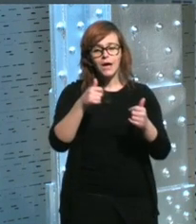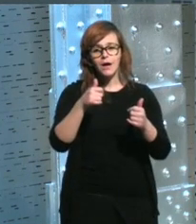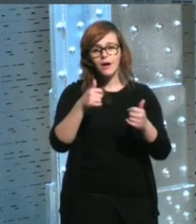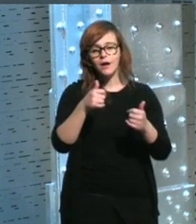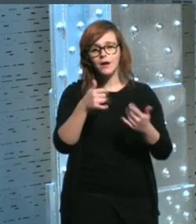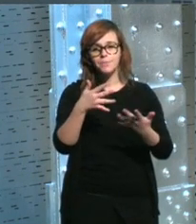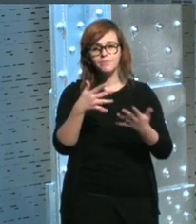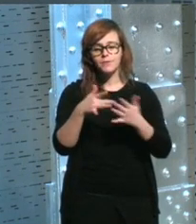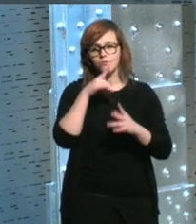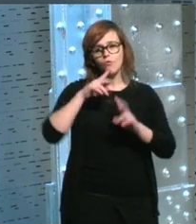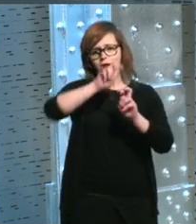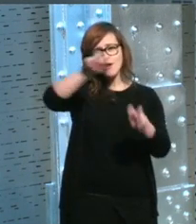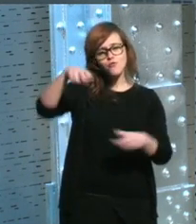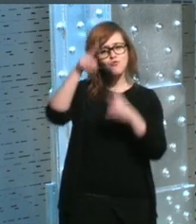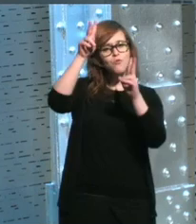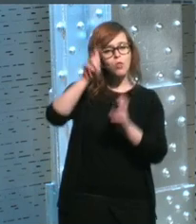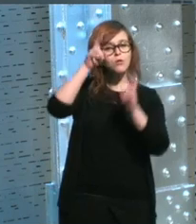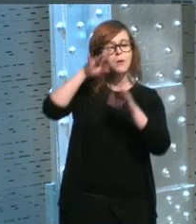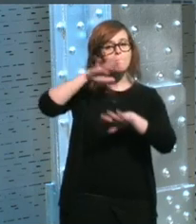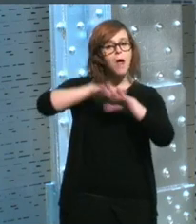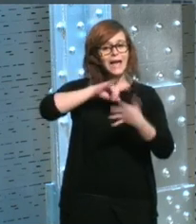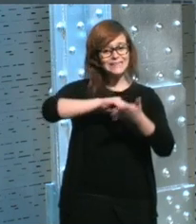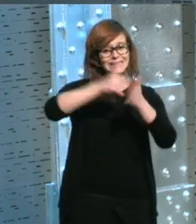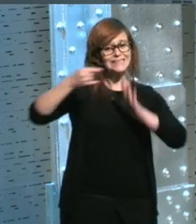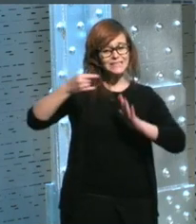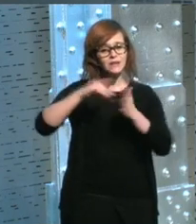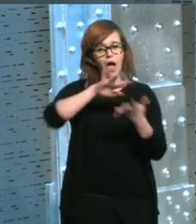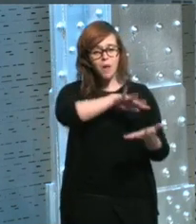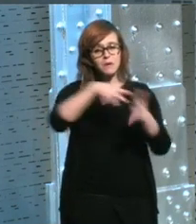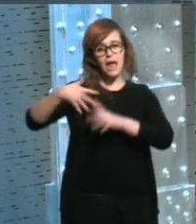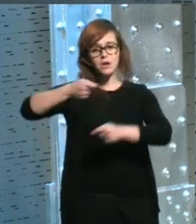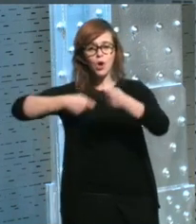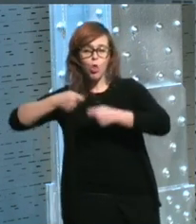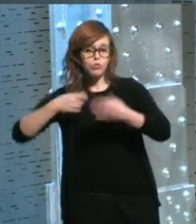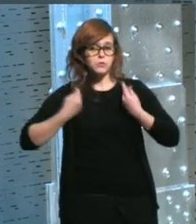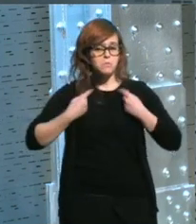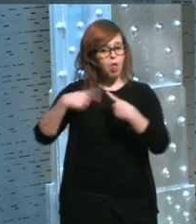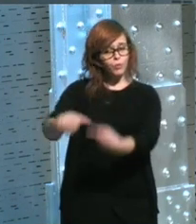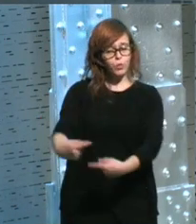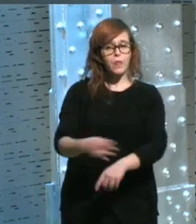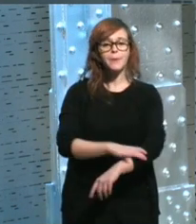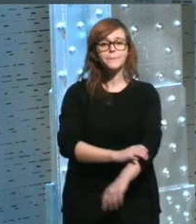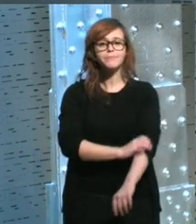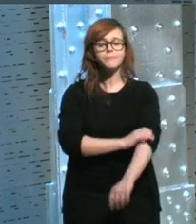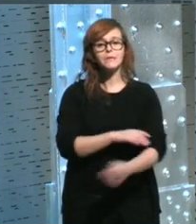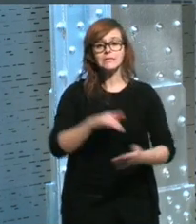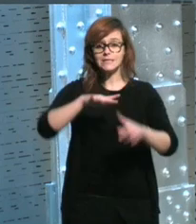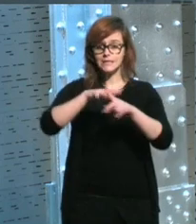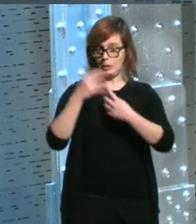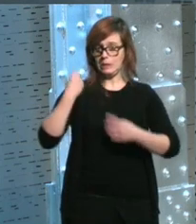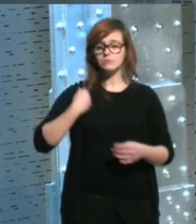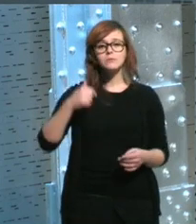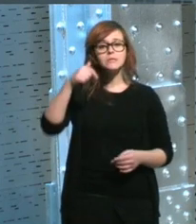carácter totalmente innovador para aplicar las TIC a los negocios y en general a la vida cotidiana de los ciudadanos. En esta ocasión,